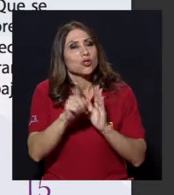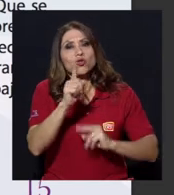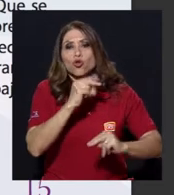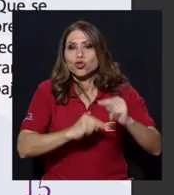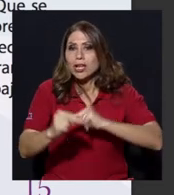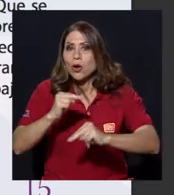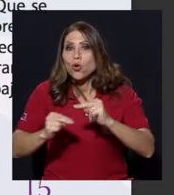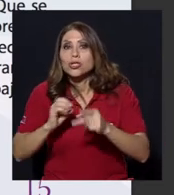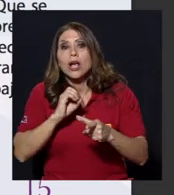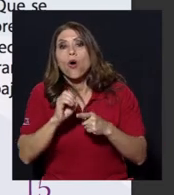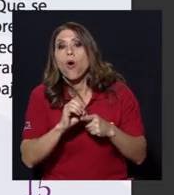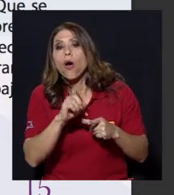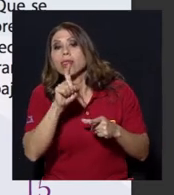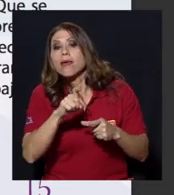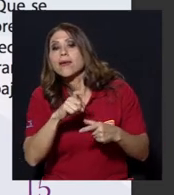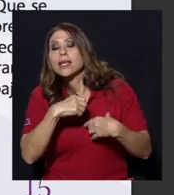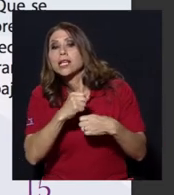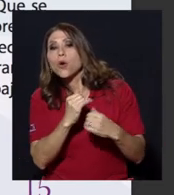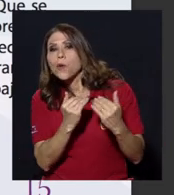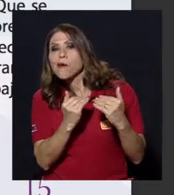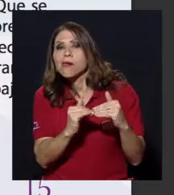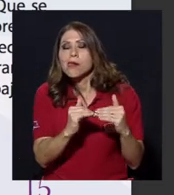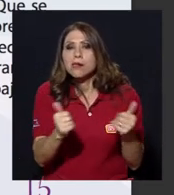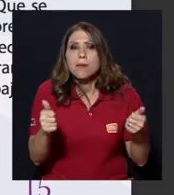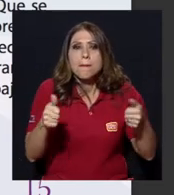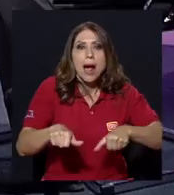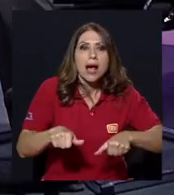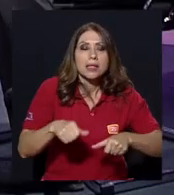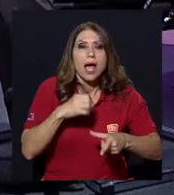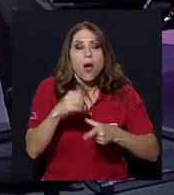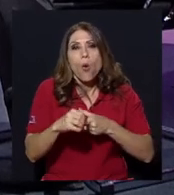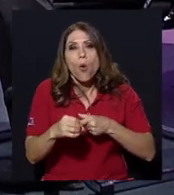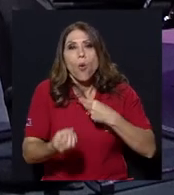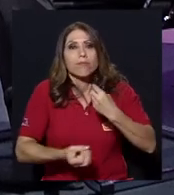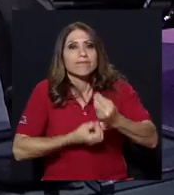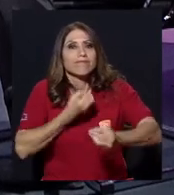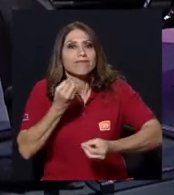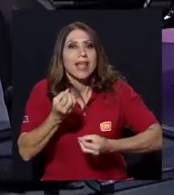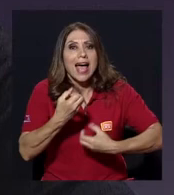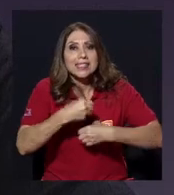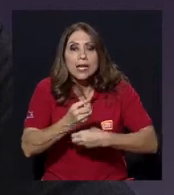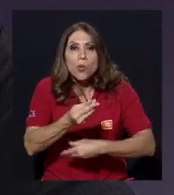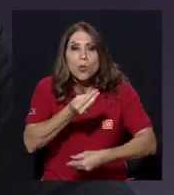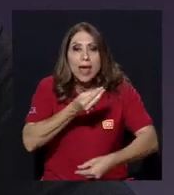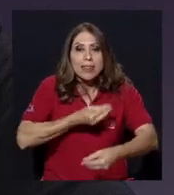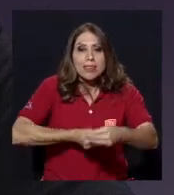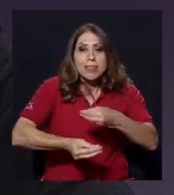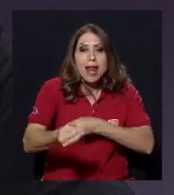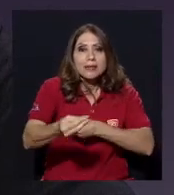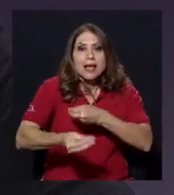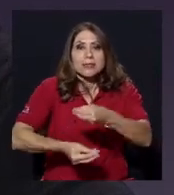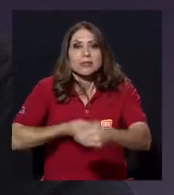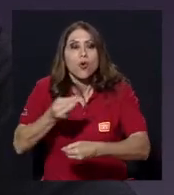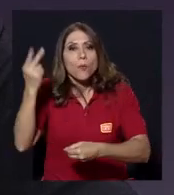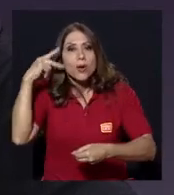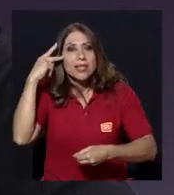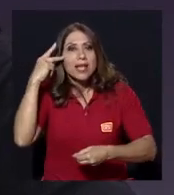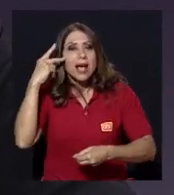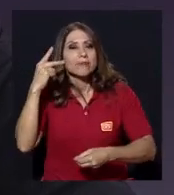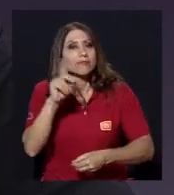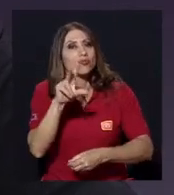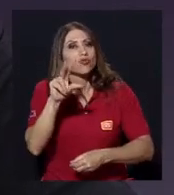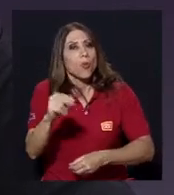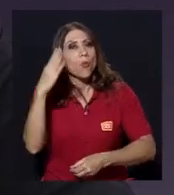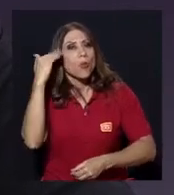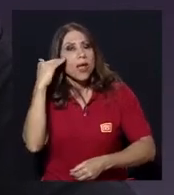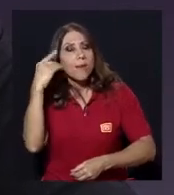digamos, de transacción política, porque son derechos humanos, y en ese sentido los vamos a defender, y ese es uno de los cometidos